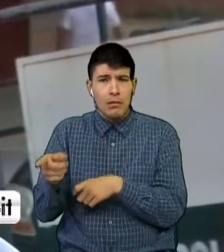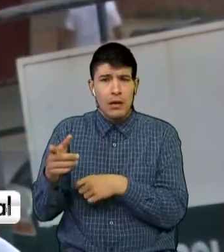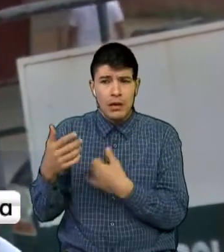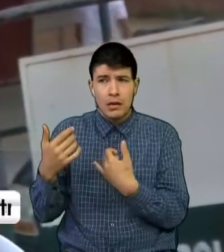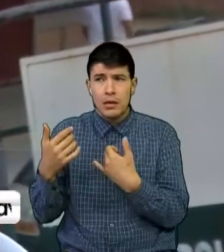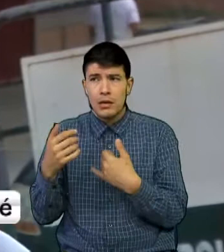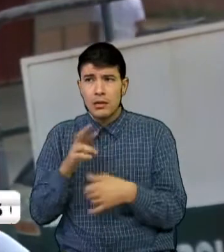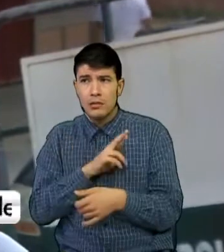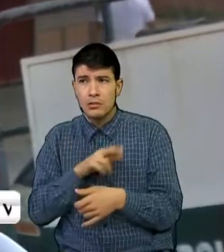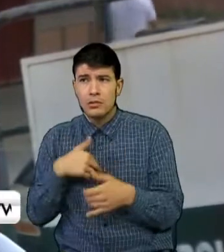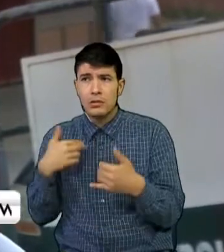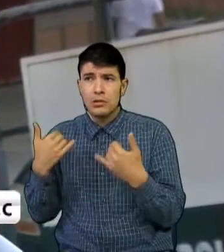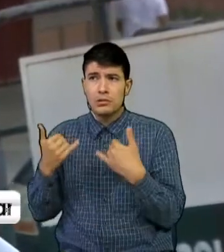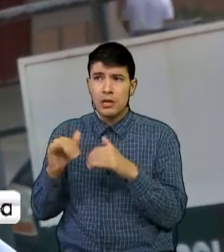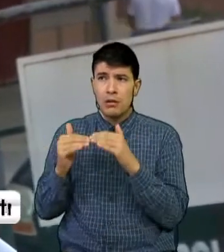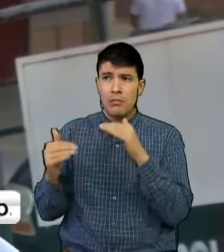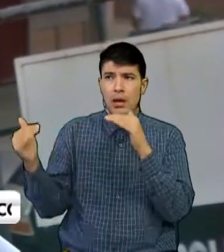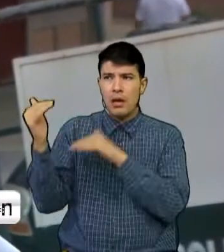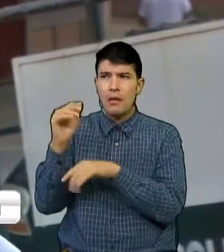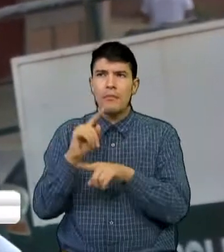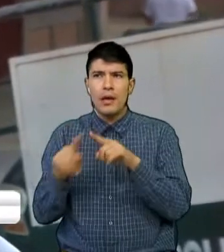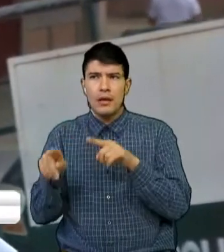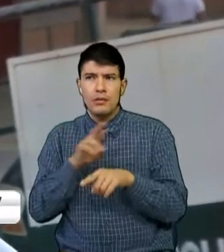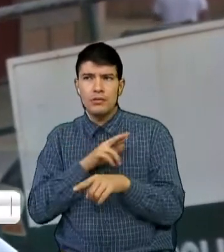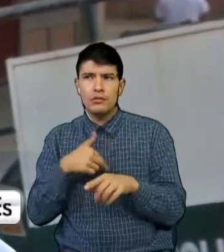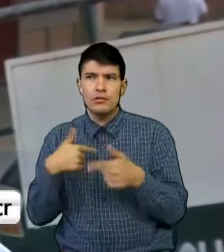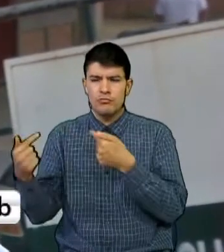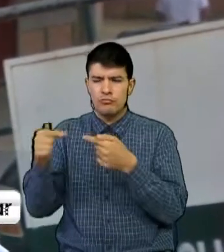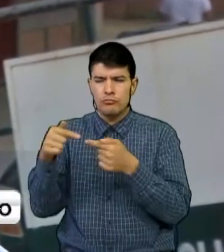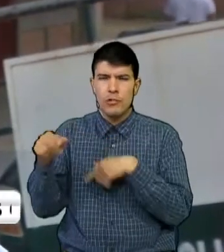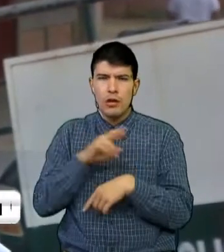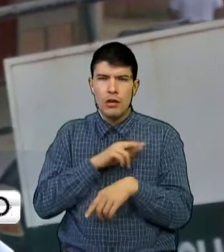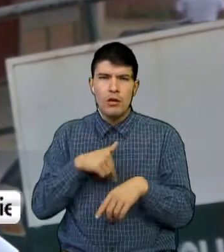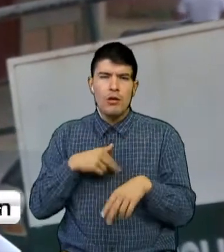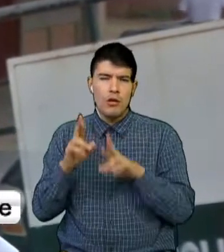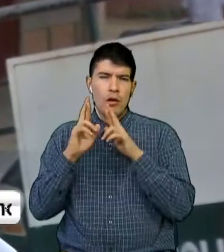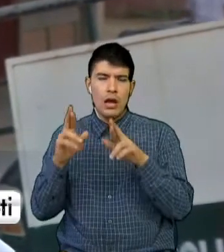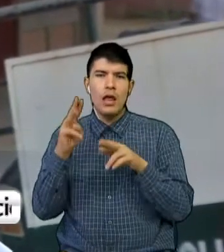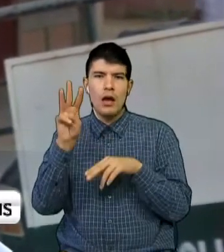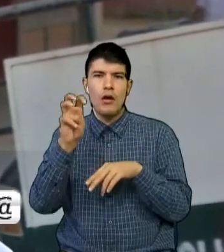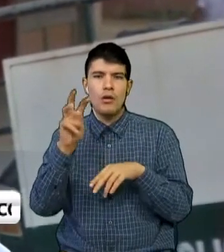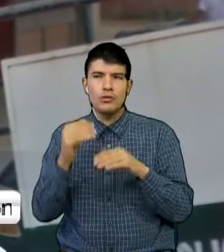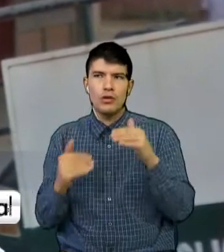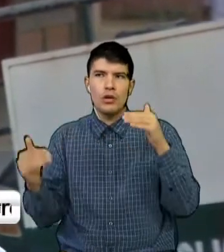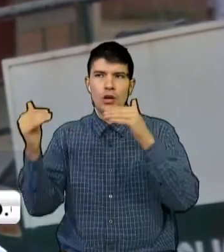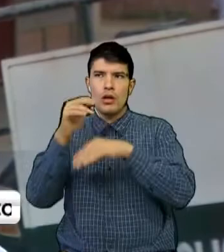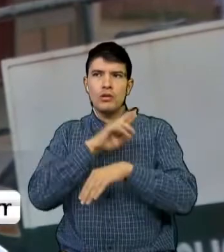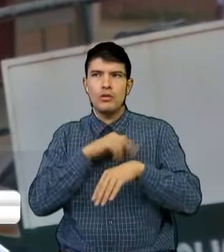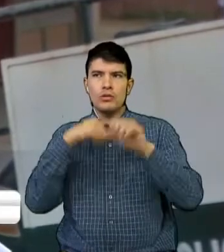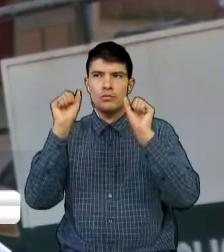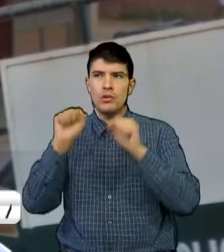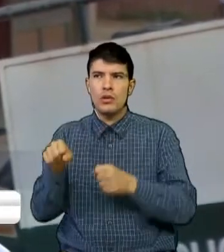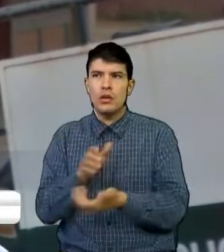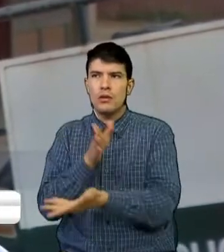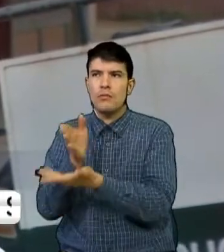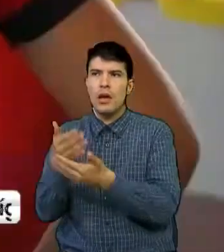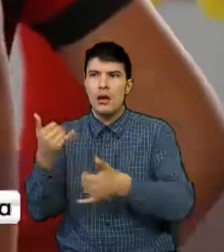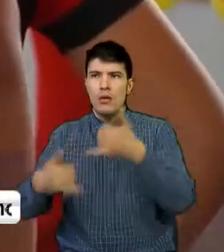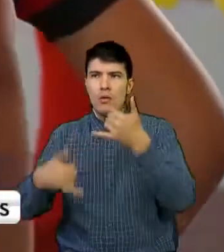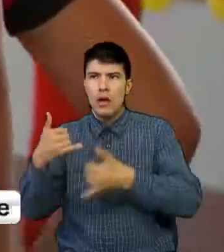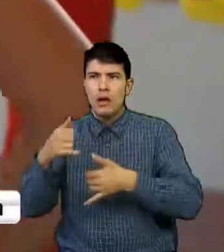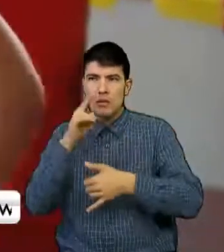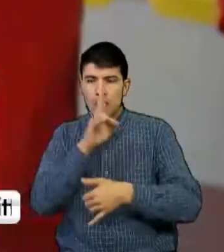vamos a subirnos al podio pero si estamos peleando estar entre los ocho primeros para ir a juegos nacionales en el 2019